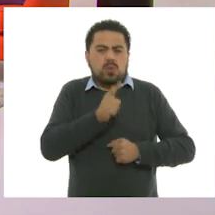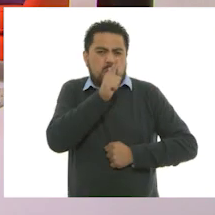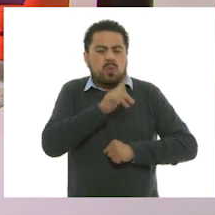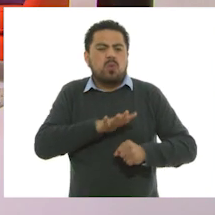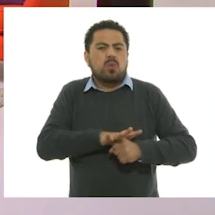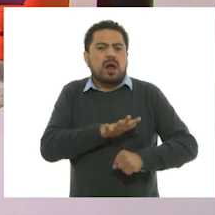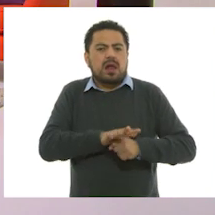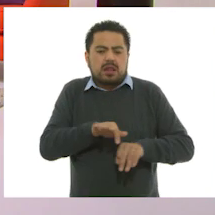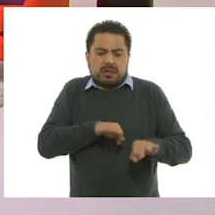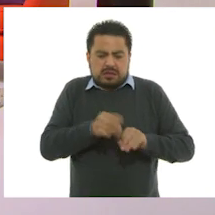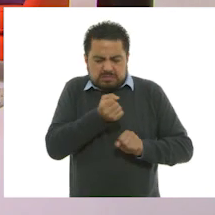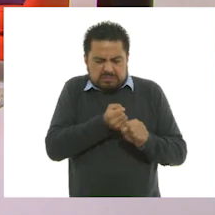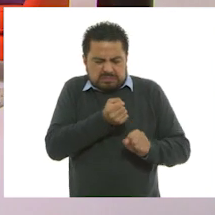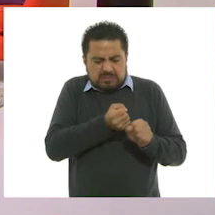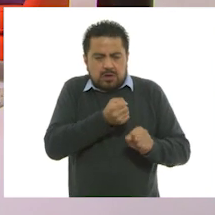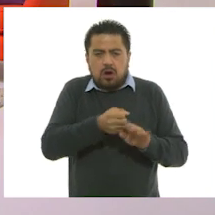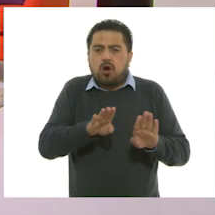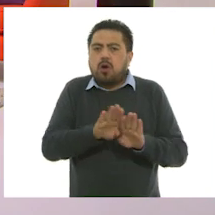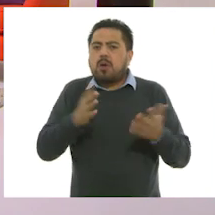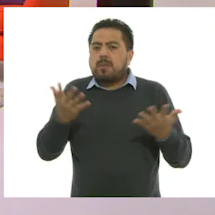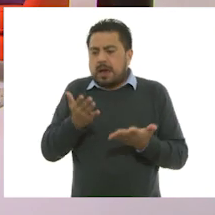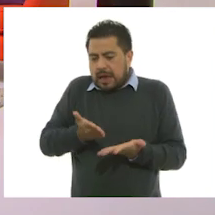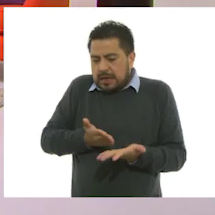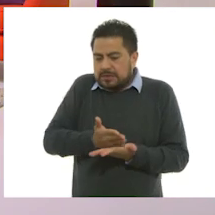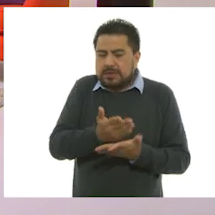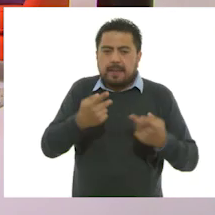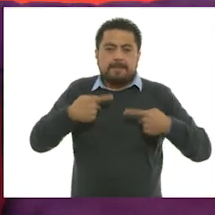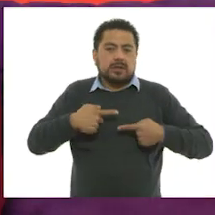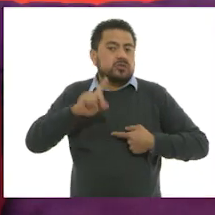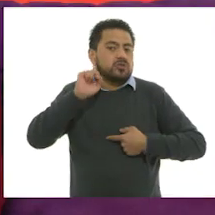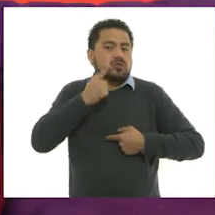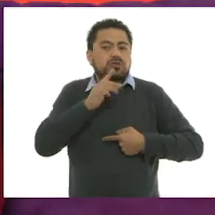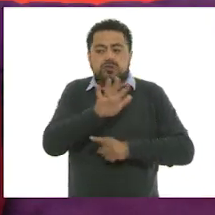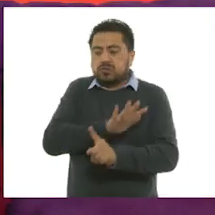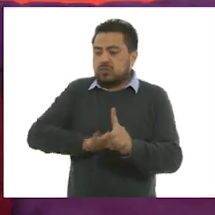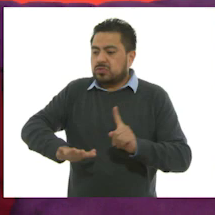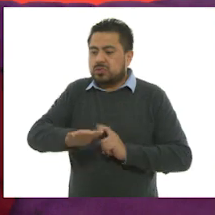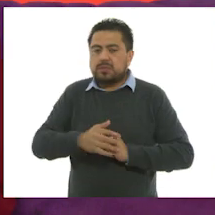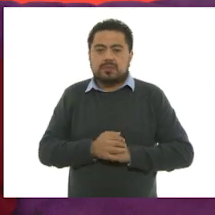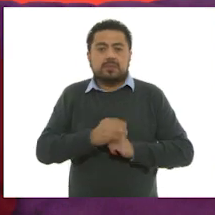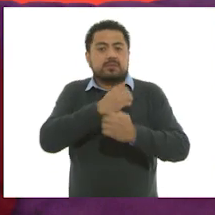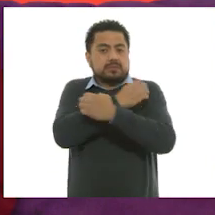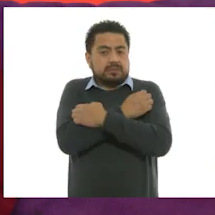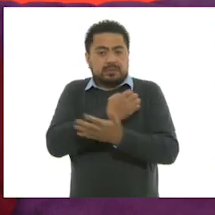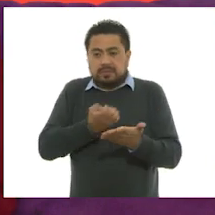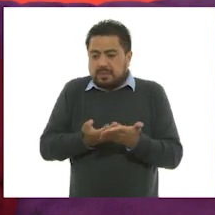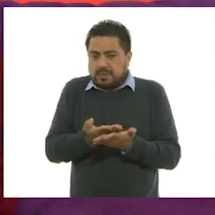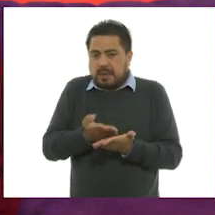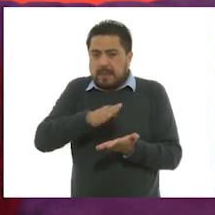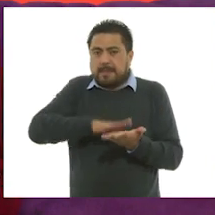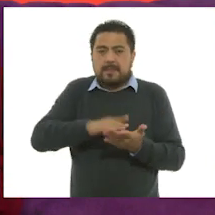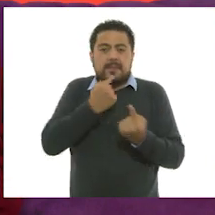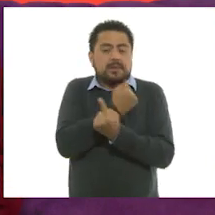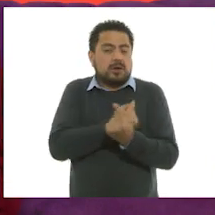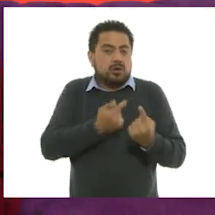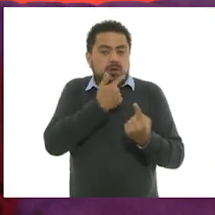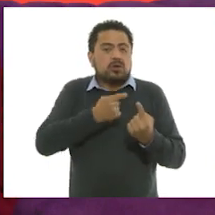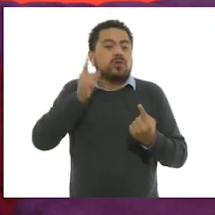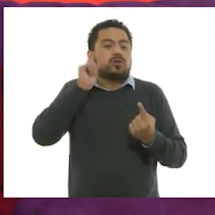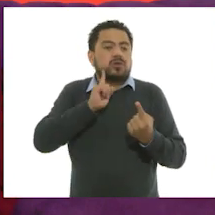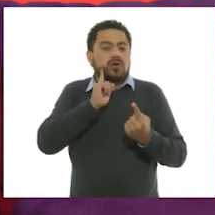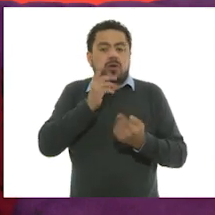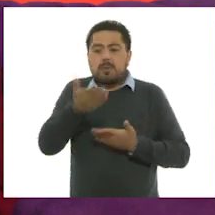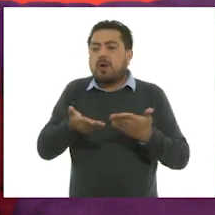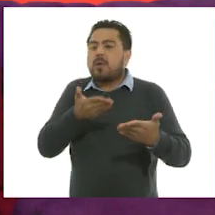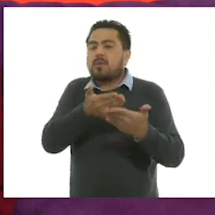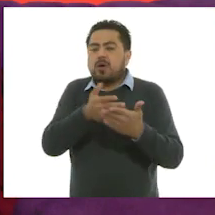con la que se trabaja? ¿Cómo se hace accesible para las personas sordas? La educación bilingüe para niñas y niños sordos propone la